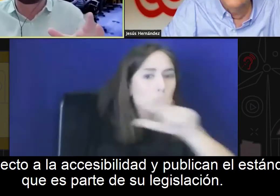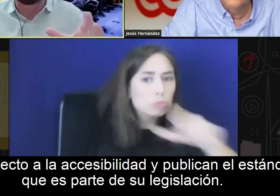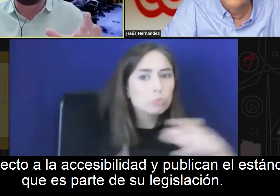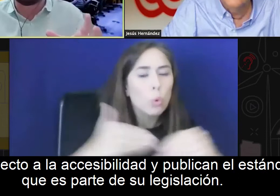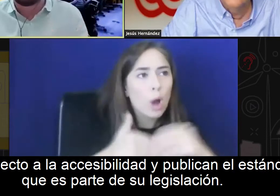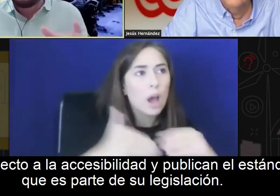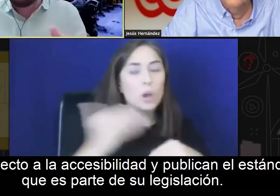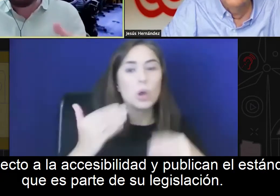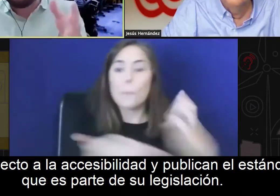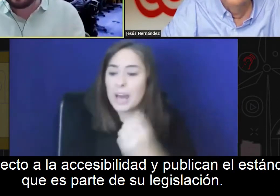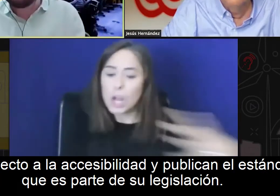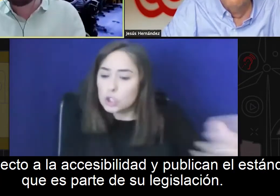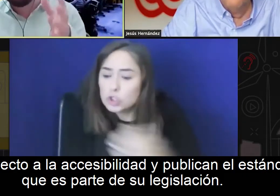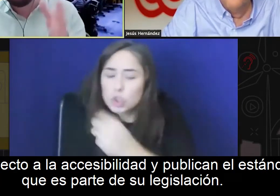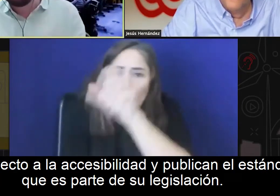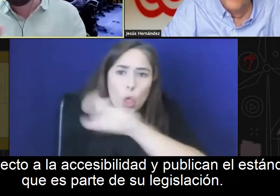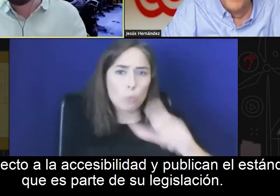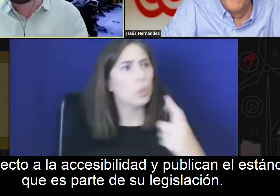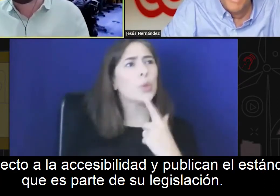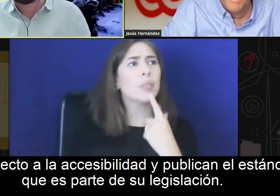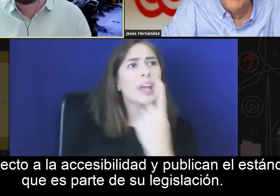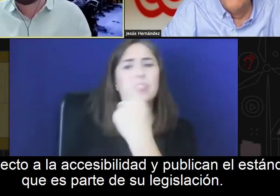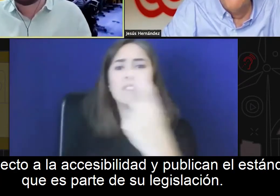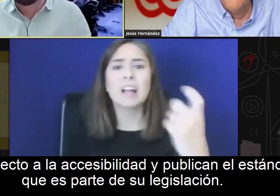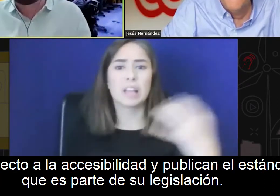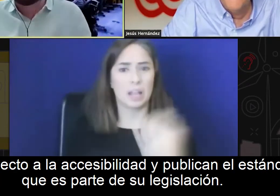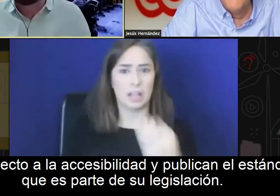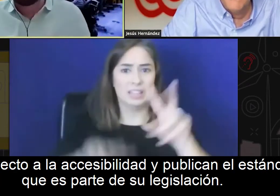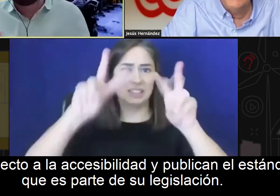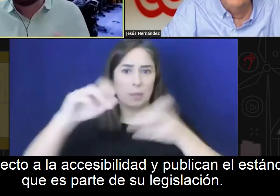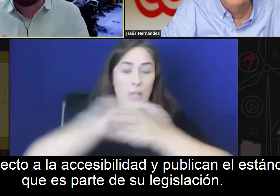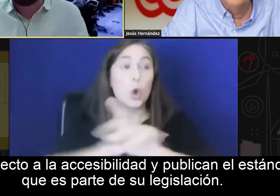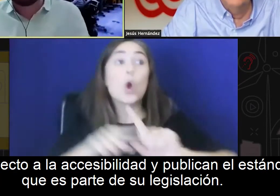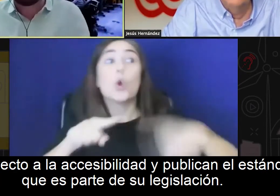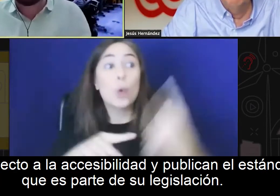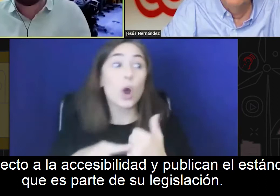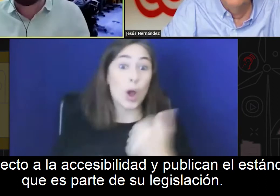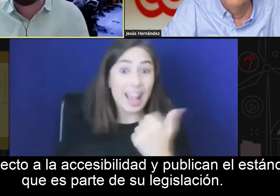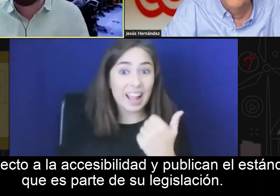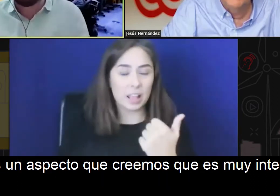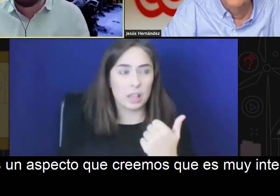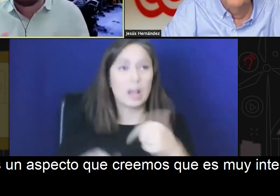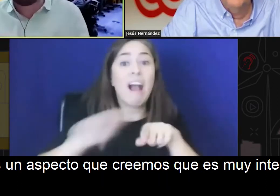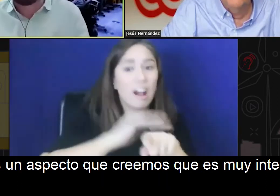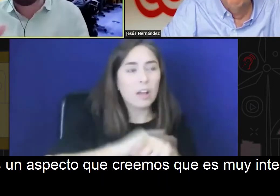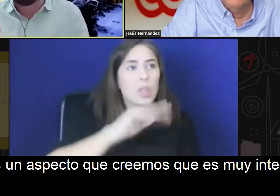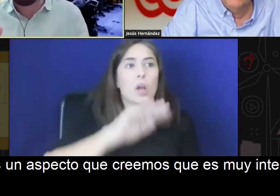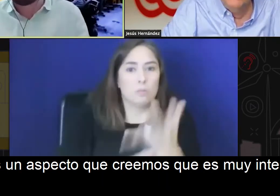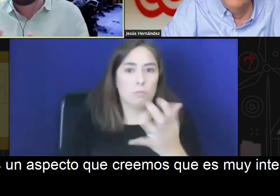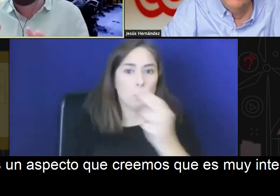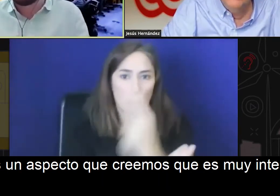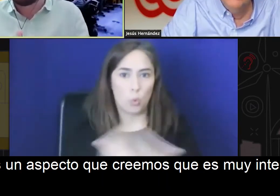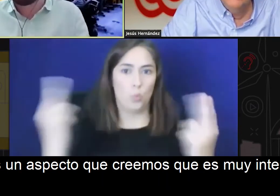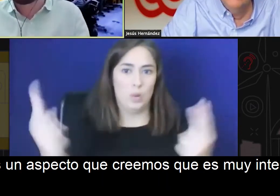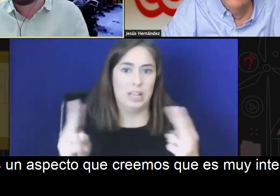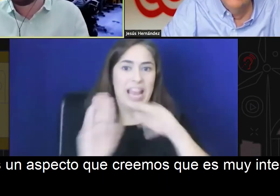respecto a la accesibilidad y luego ya ellos publican el estándar que es parte de su legislación. Entonces, eso es un